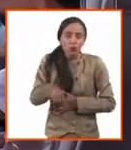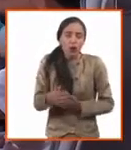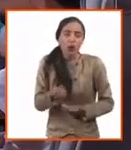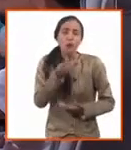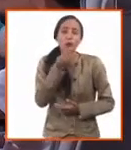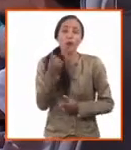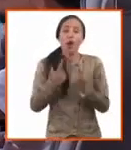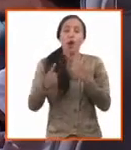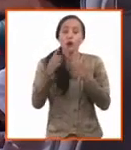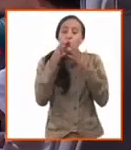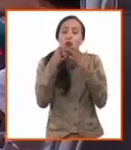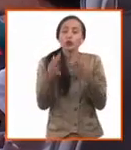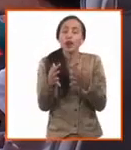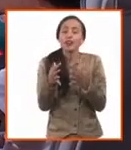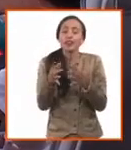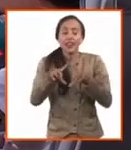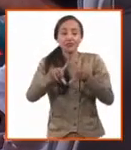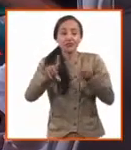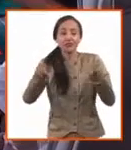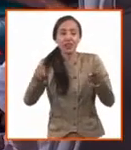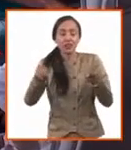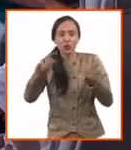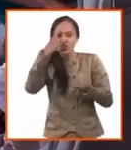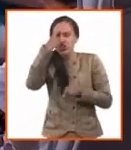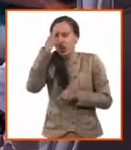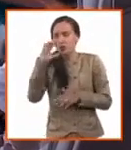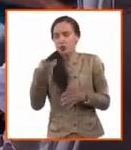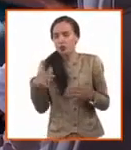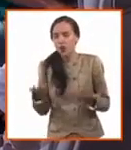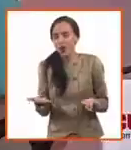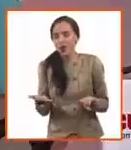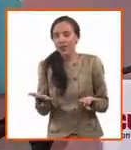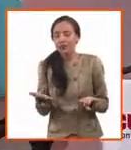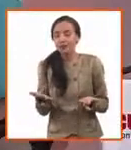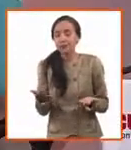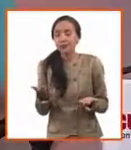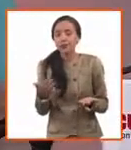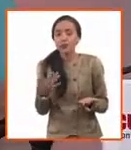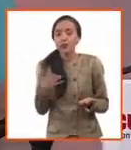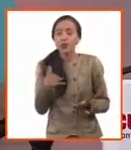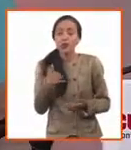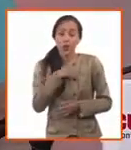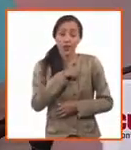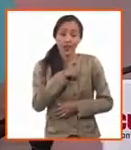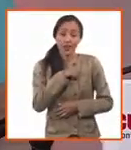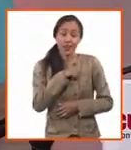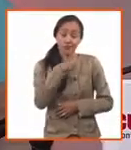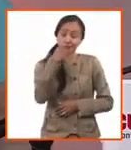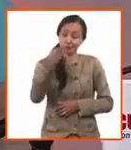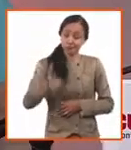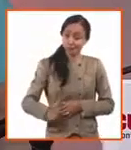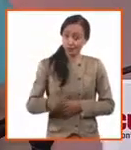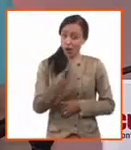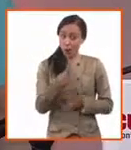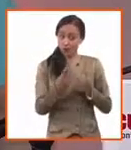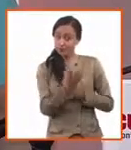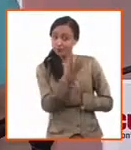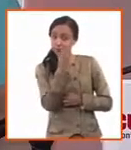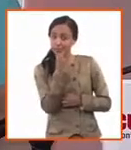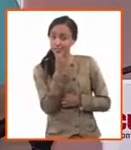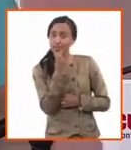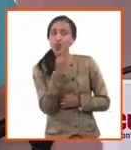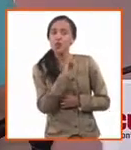de claves en ese texto del Che? Sí, quería de todas maneras aprovechar, ahora que has mencionado sea la,